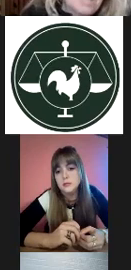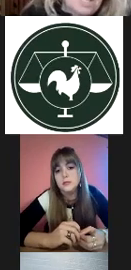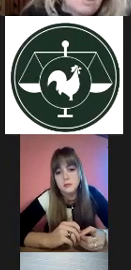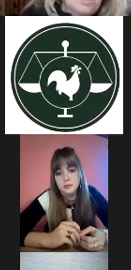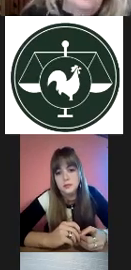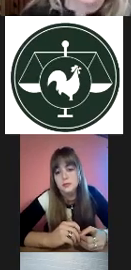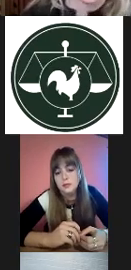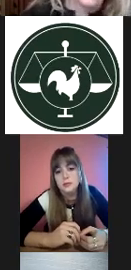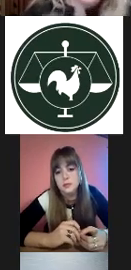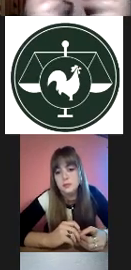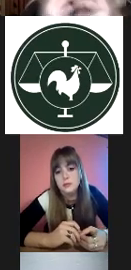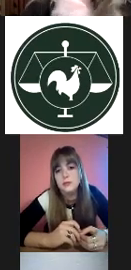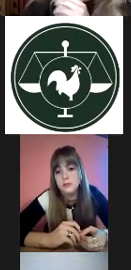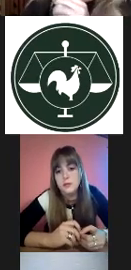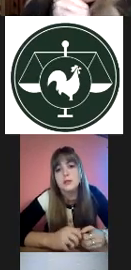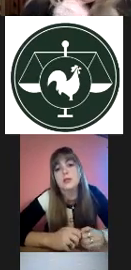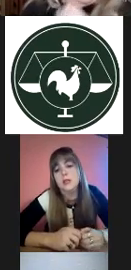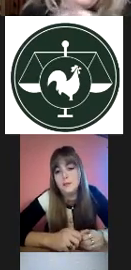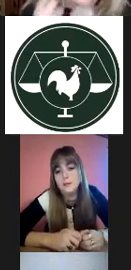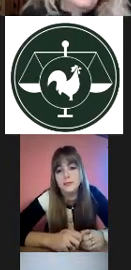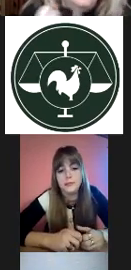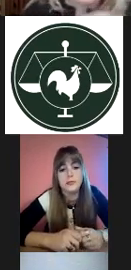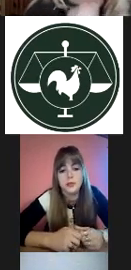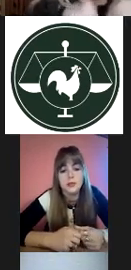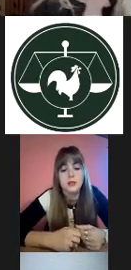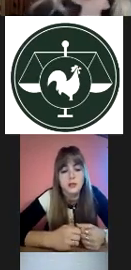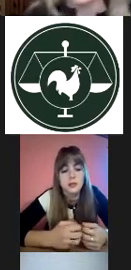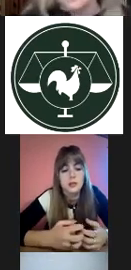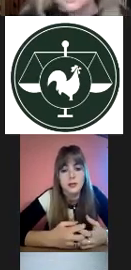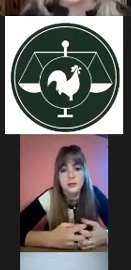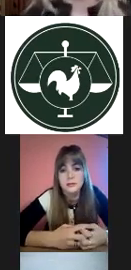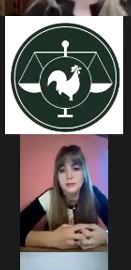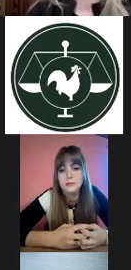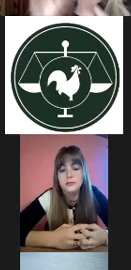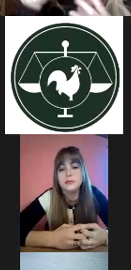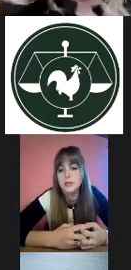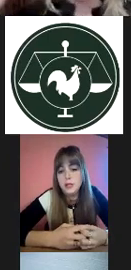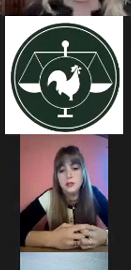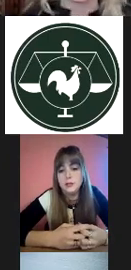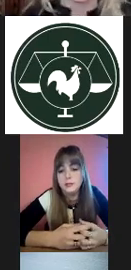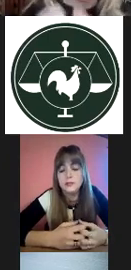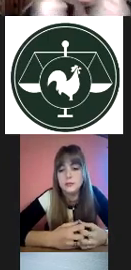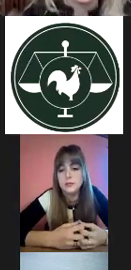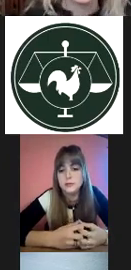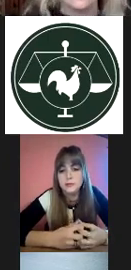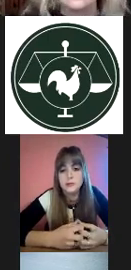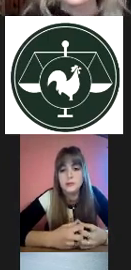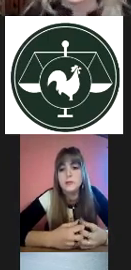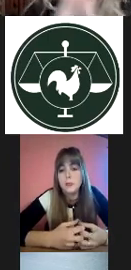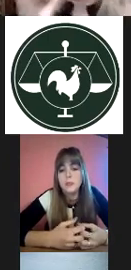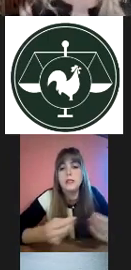de parte del pueblo, pero también hay que juntarse, sí, ¿no? Empezar a repartir volantes o pegar en algún